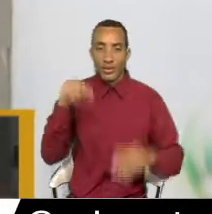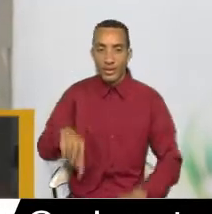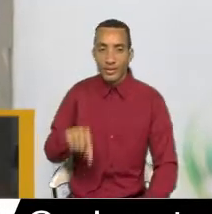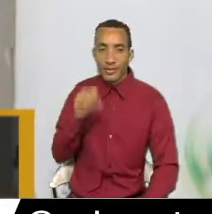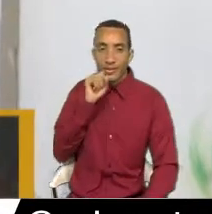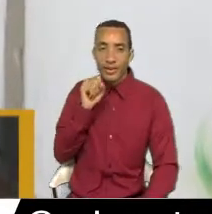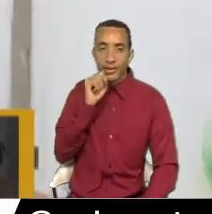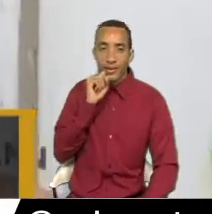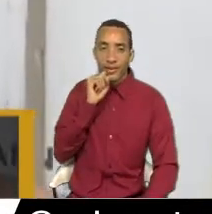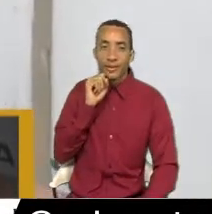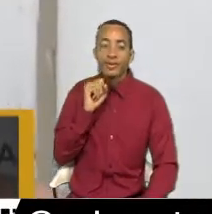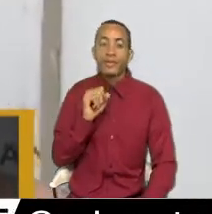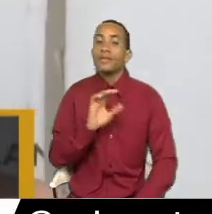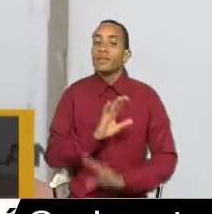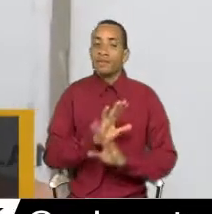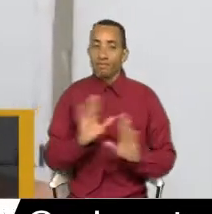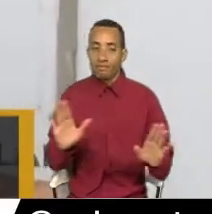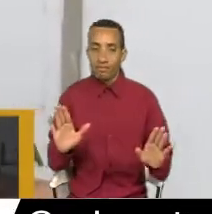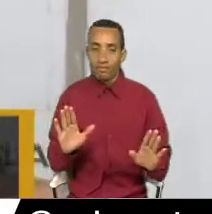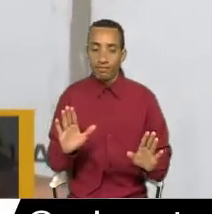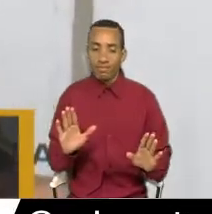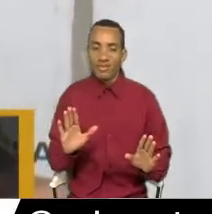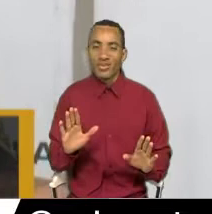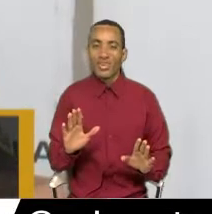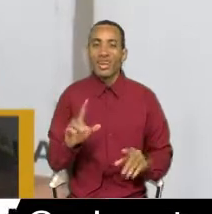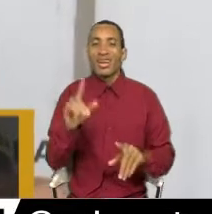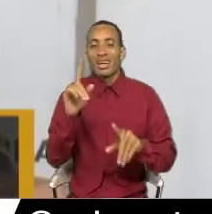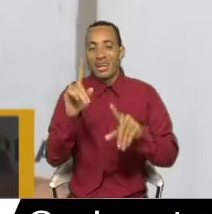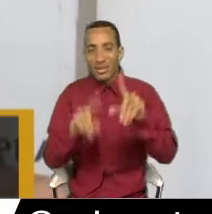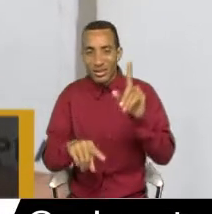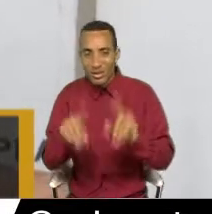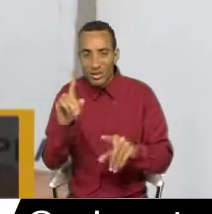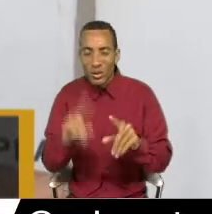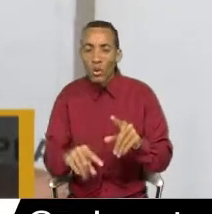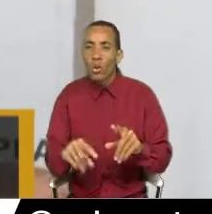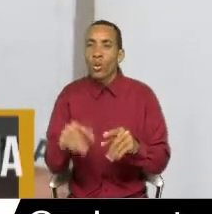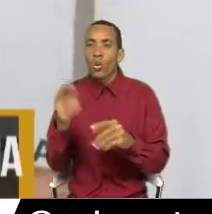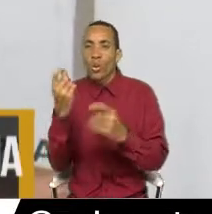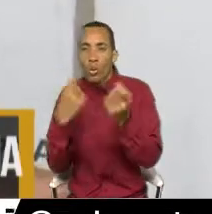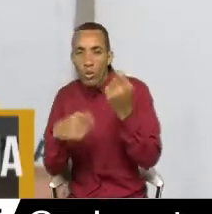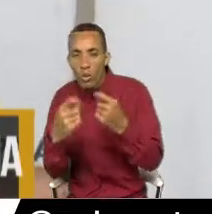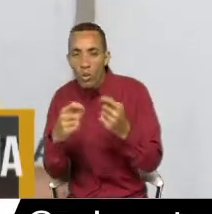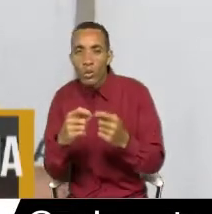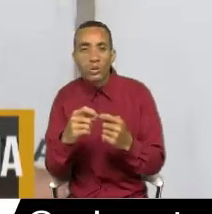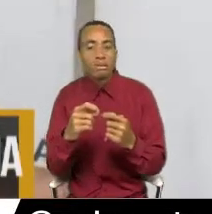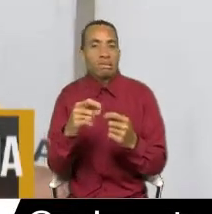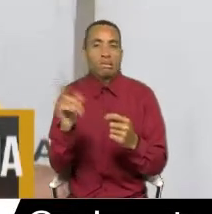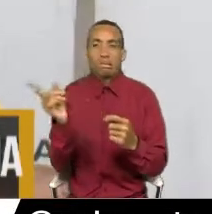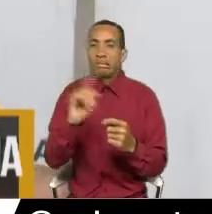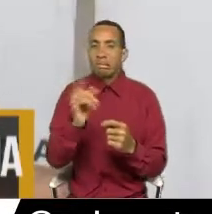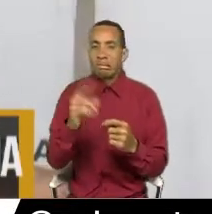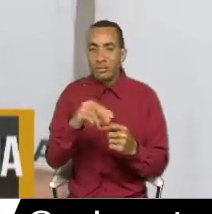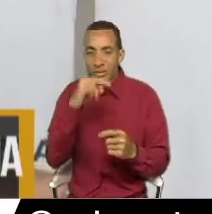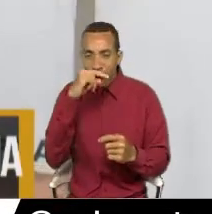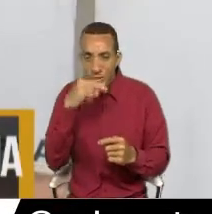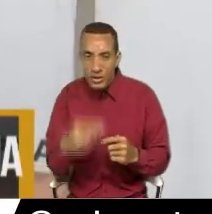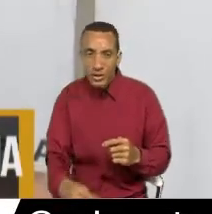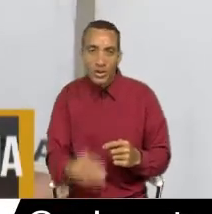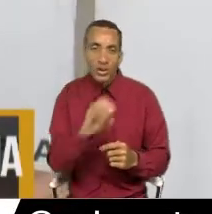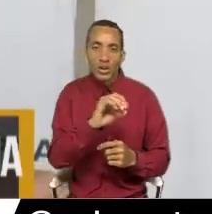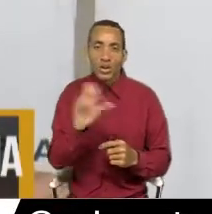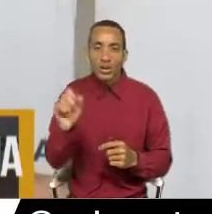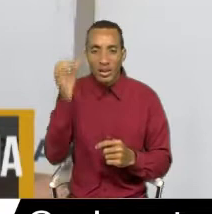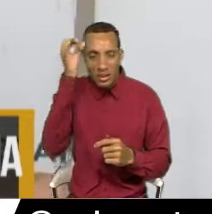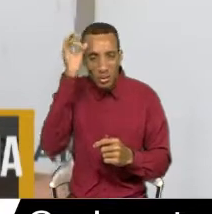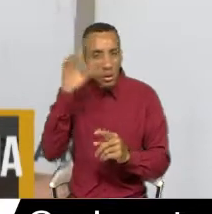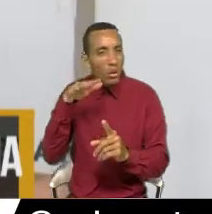logramos evitar que cientos, miles de dosis afectaran a nuestros niños, niñas y adolescentes? Con esto logramos